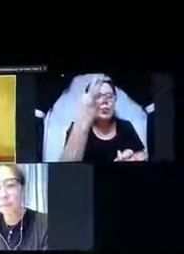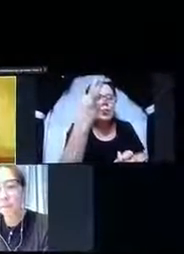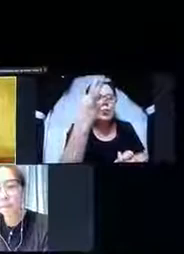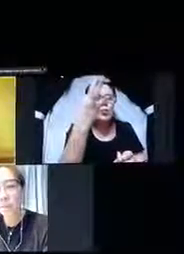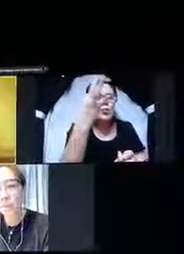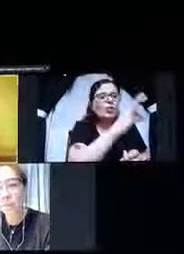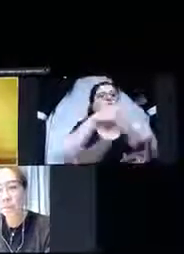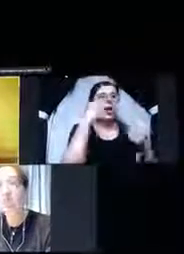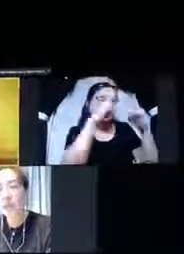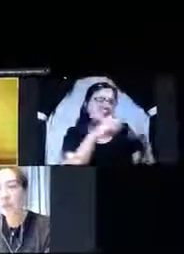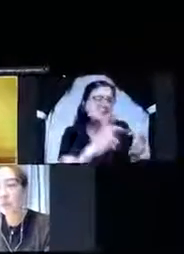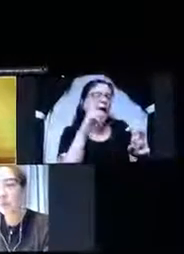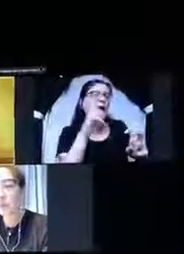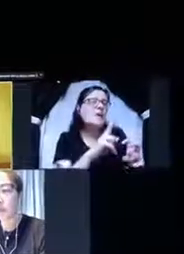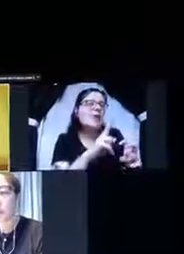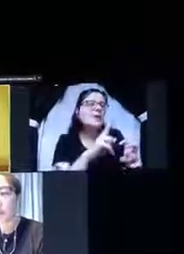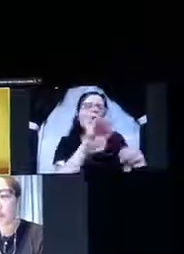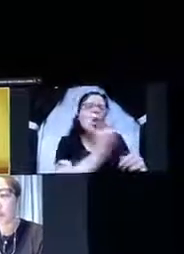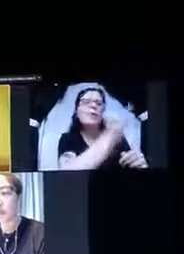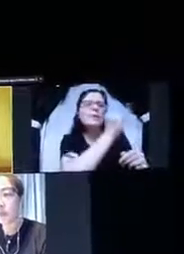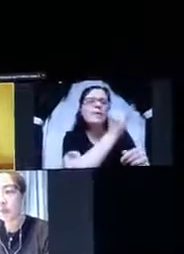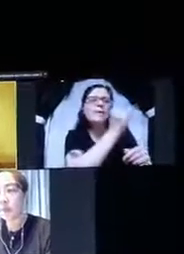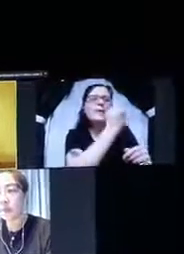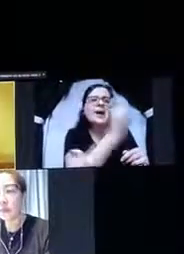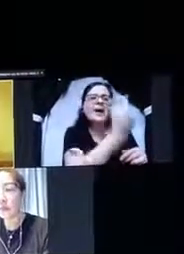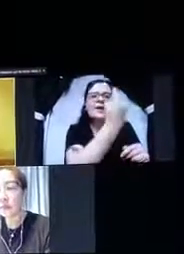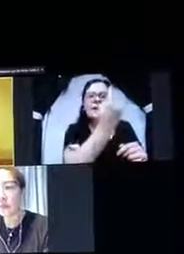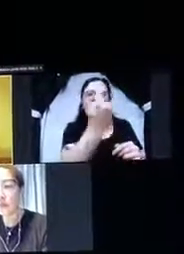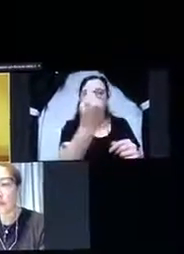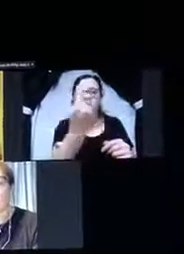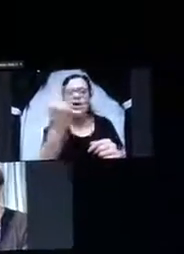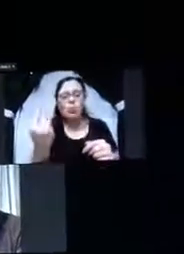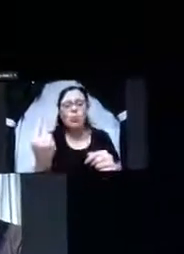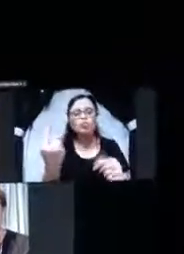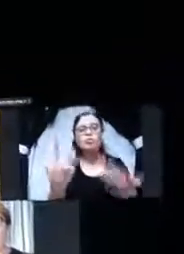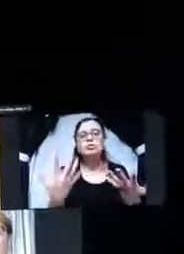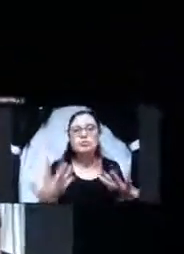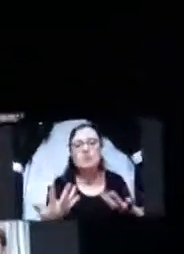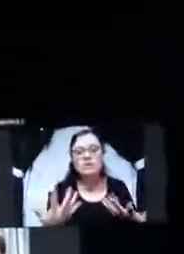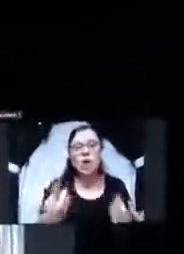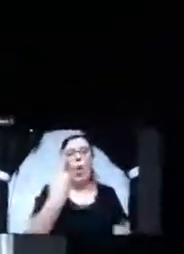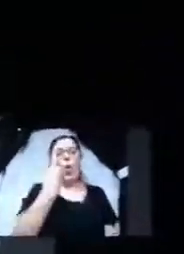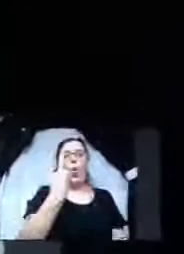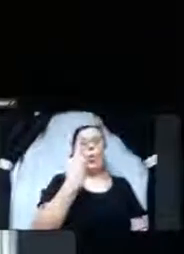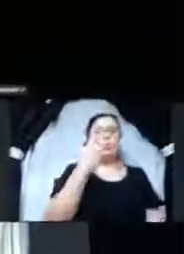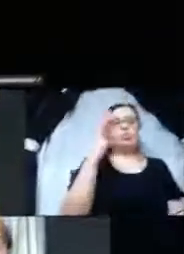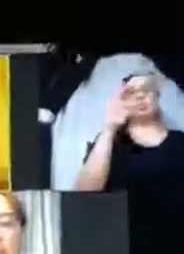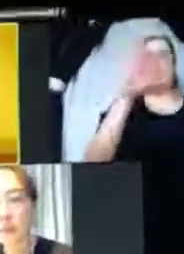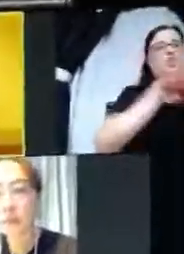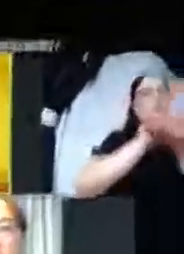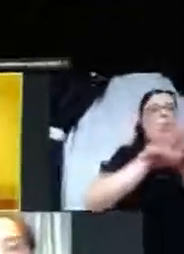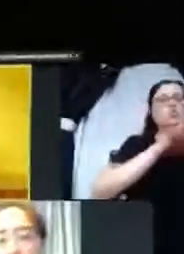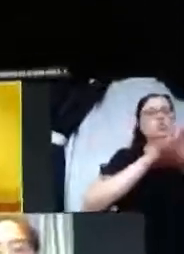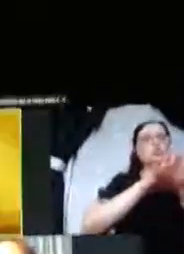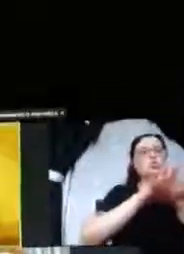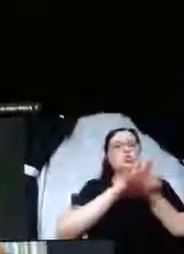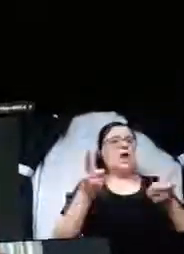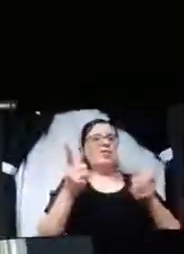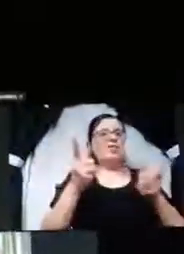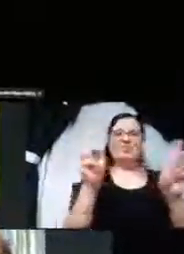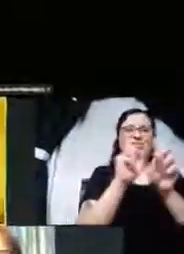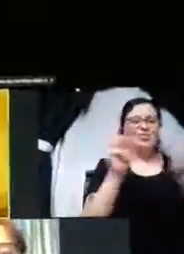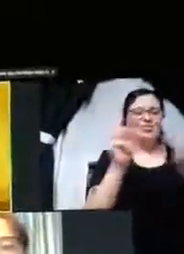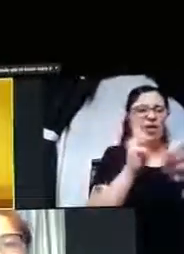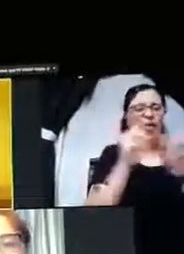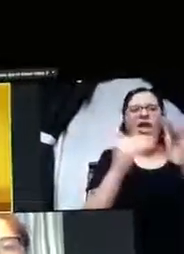¿sí? Entonces, esto también tener la apertura de que hay muchos recorridos posibles y que tienen que ver con la realidad de cada